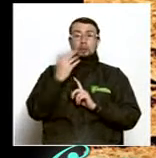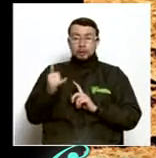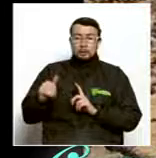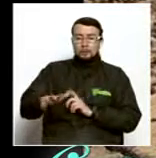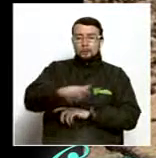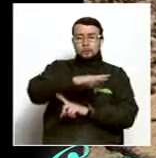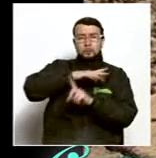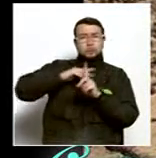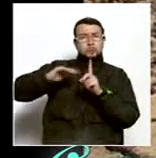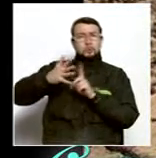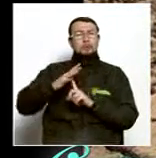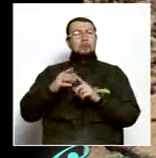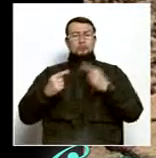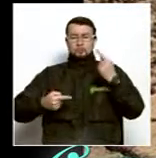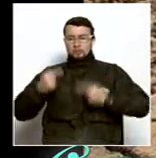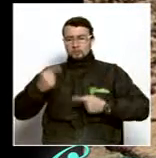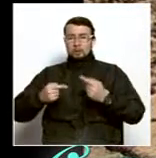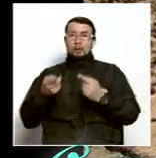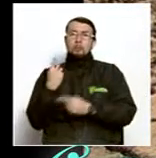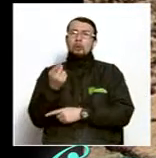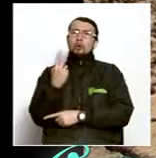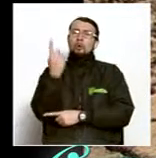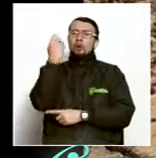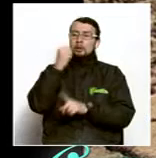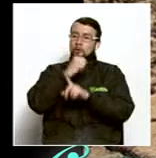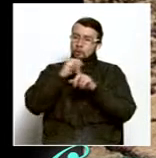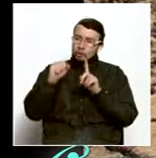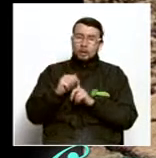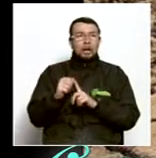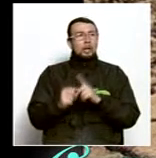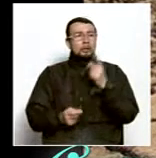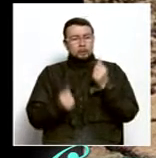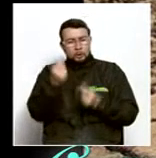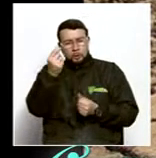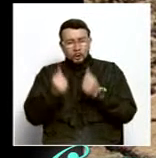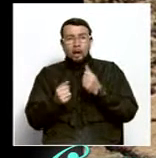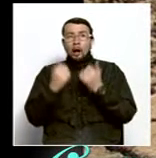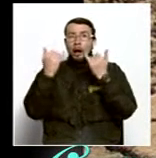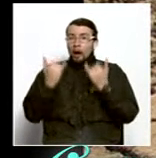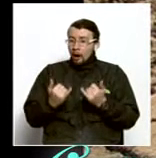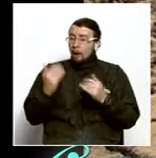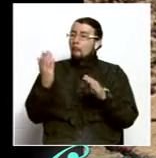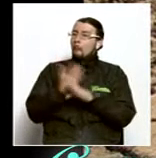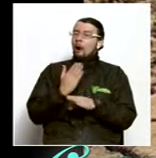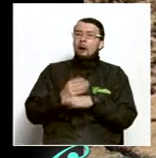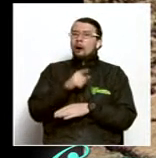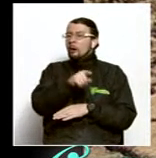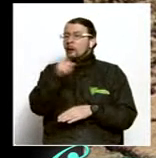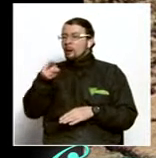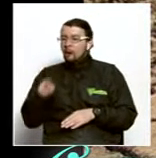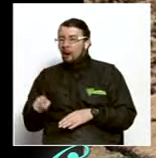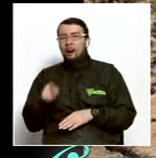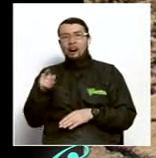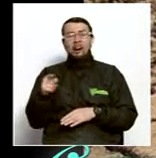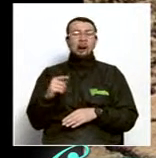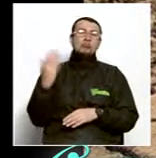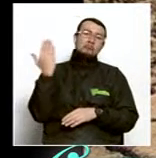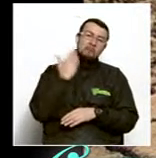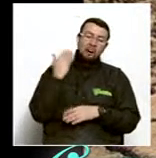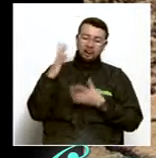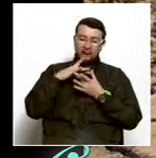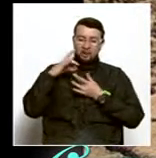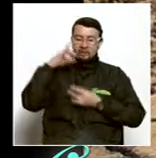ambiental, política, social y económica, lo que está atravesando en este momento la humanidad es una gran crisis espiritual y